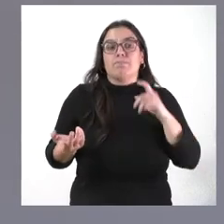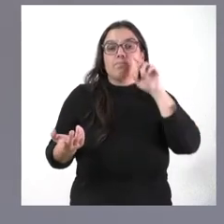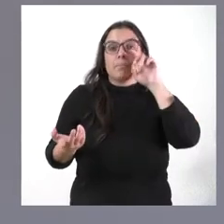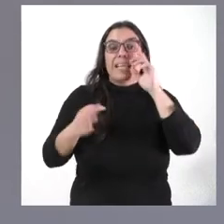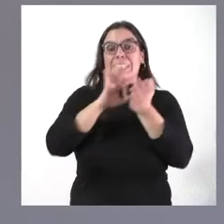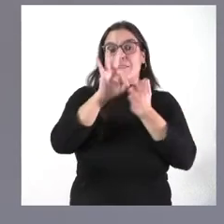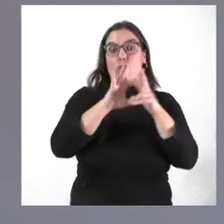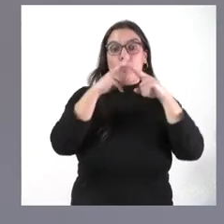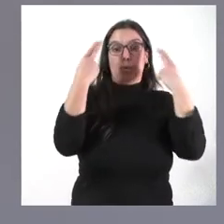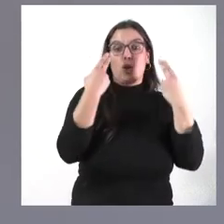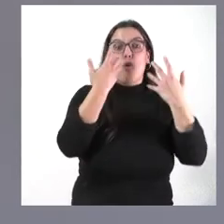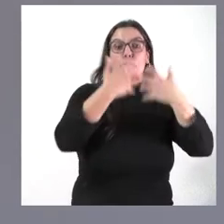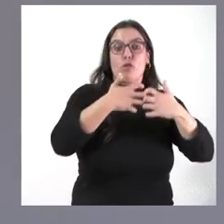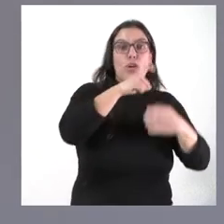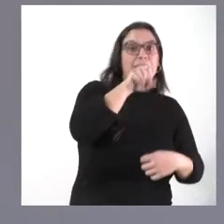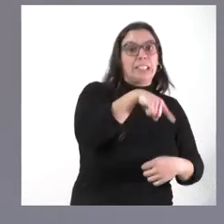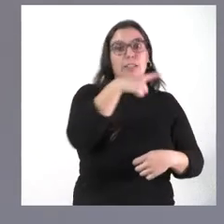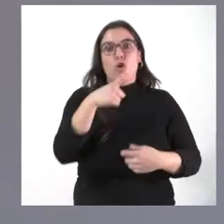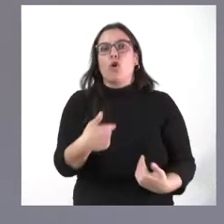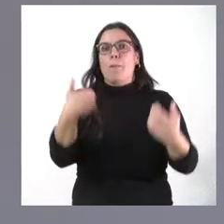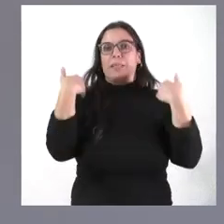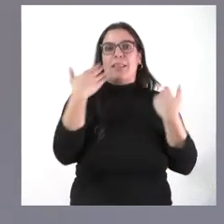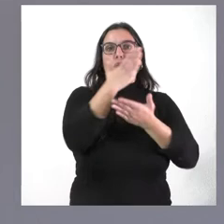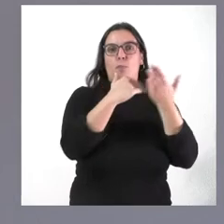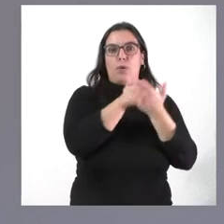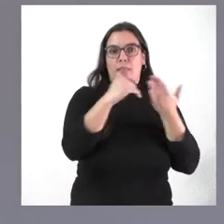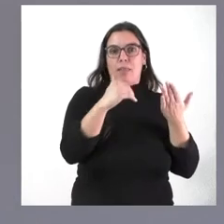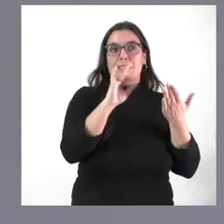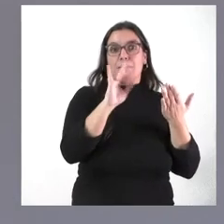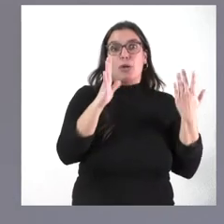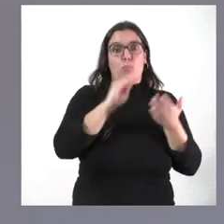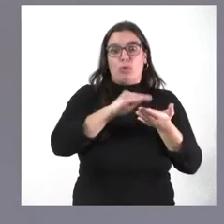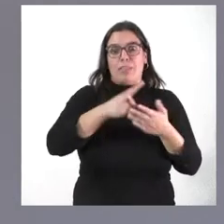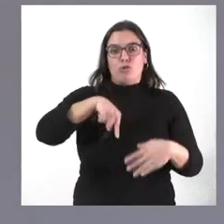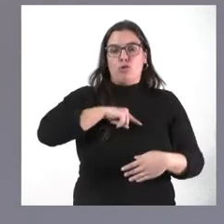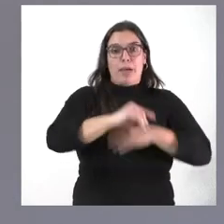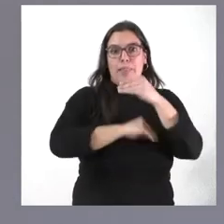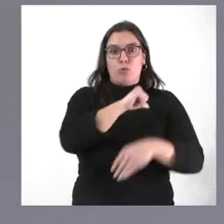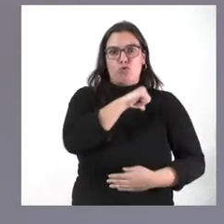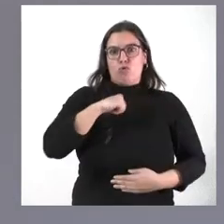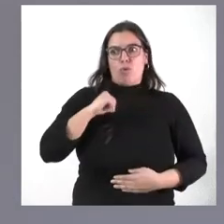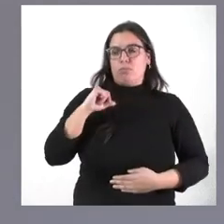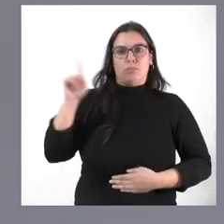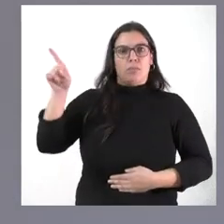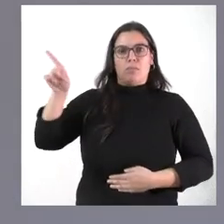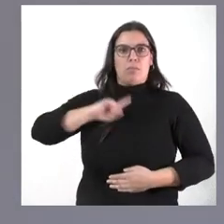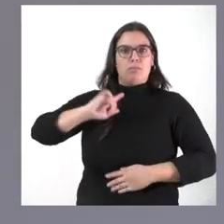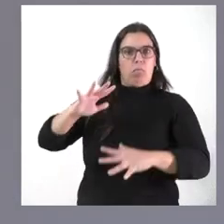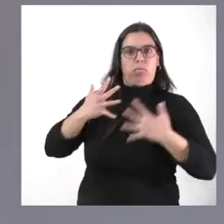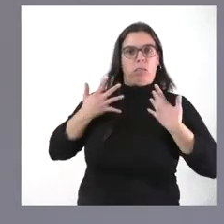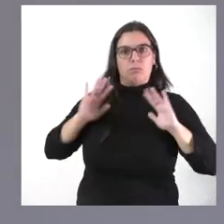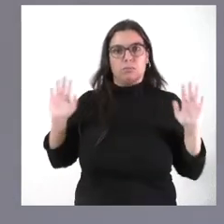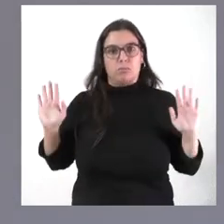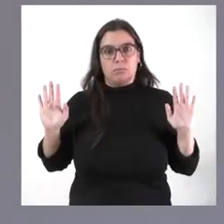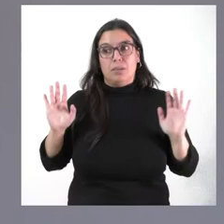servicios públicos funcionen es una competencia de las comunidades autónomas en las que muchas veces nos encontramos solos y desvestidos por parte de un gobierno que no